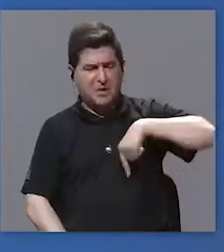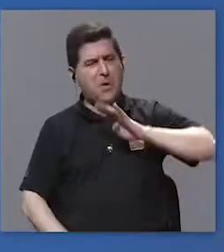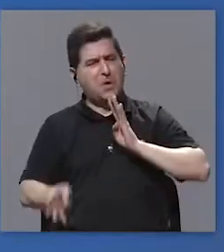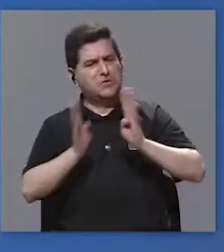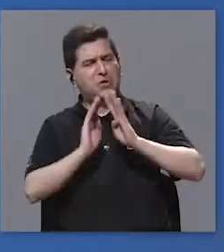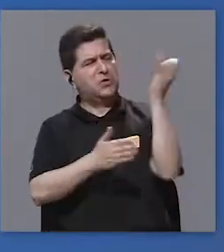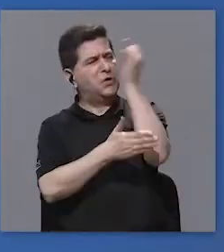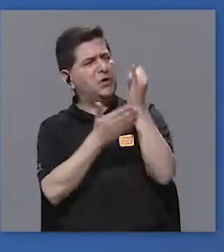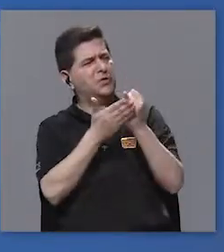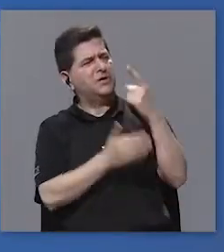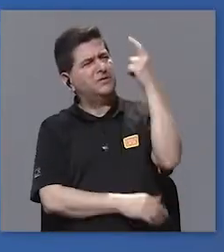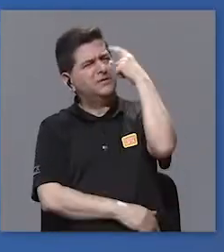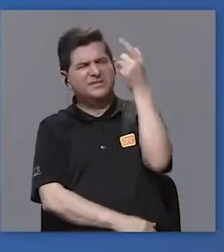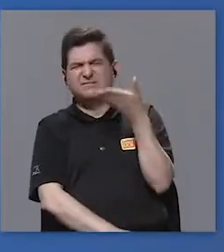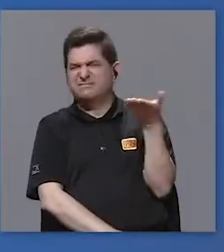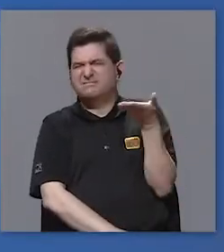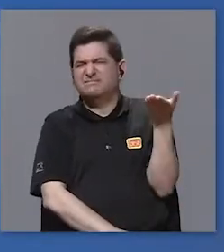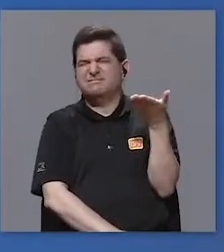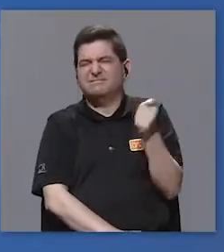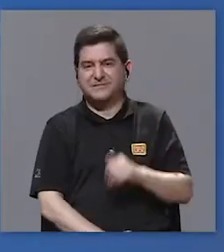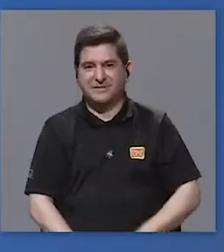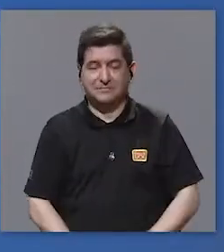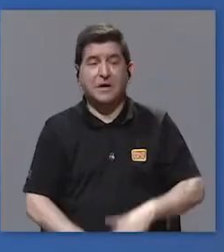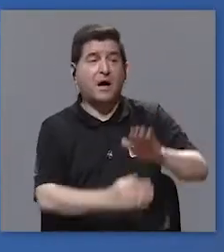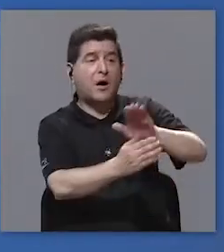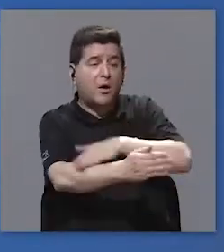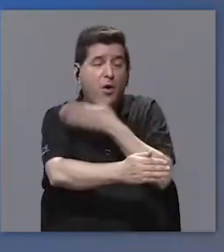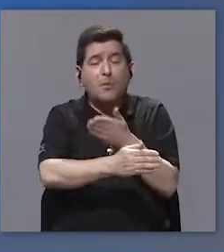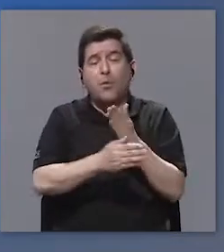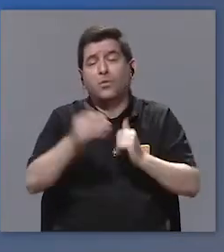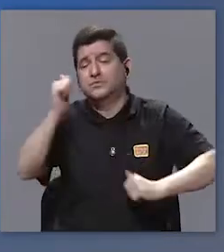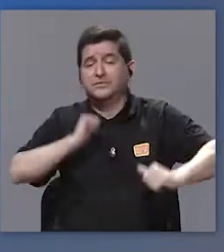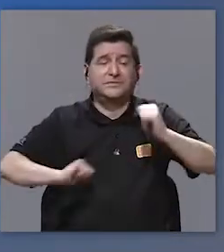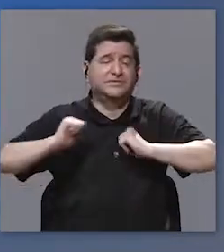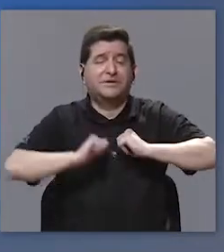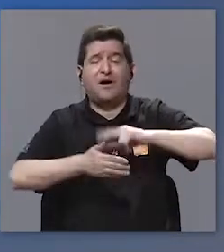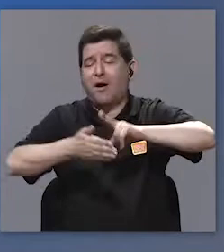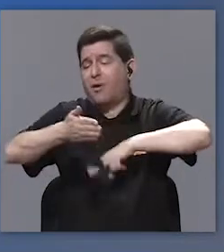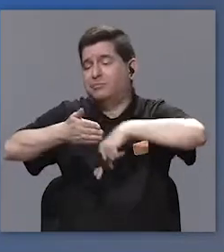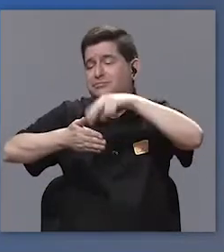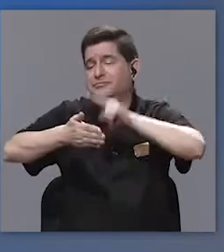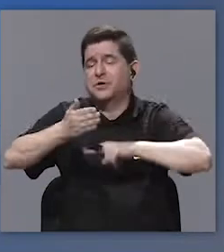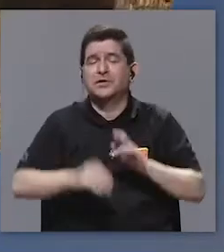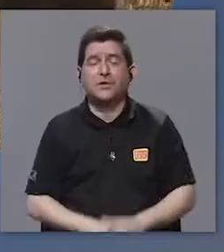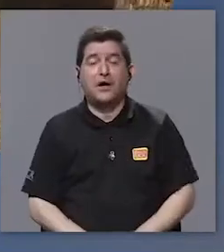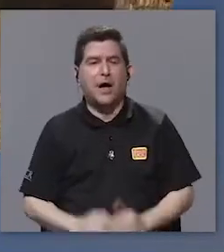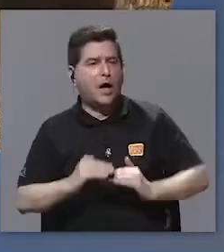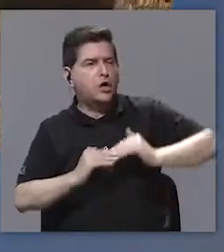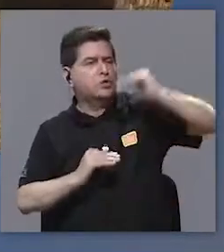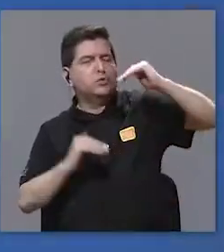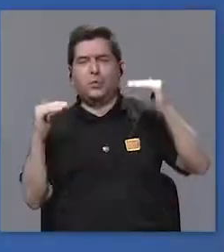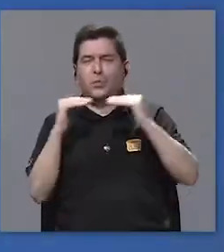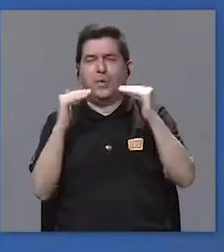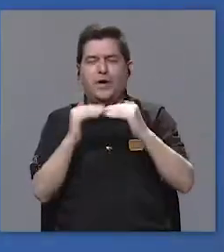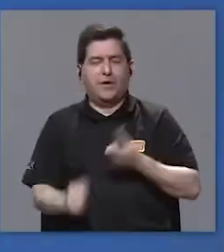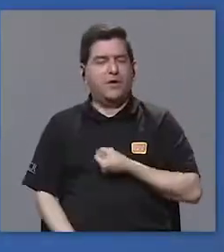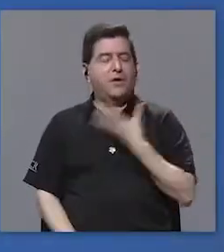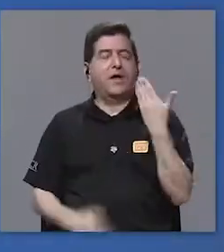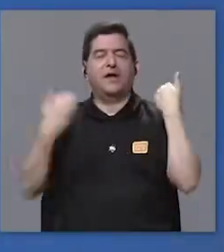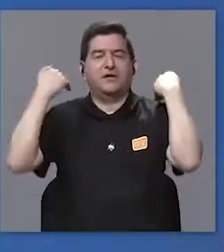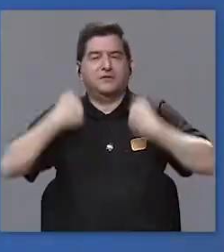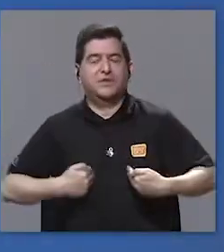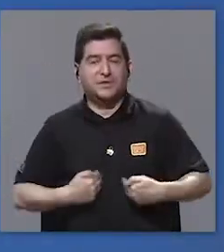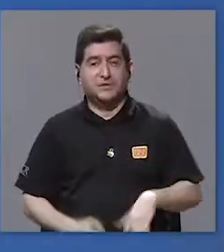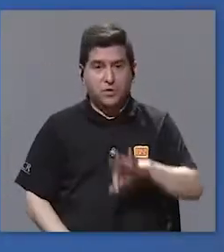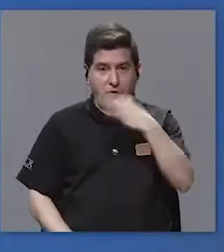cuando hablamos de arte que se nos viene a la mente tu música teatro lectura la epítome